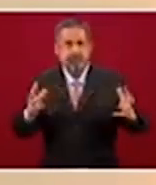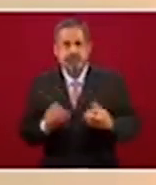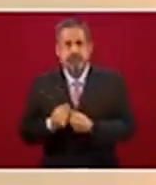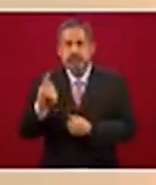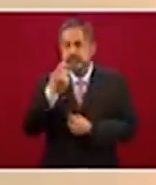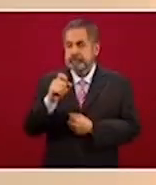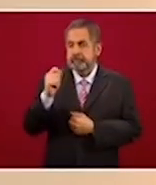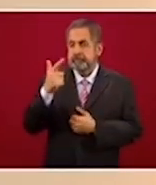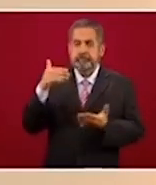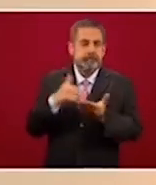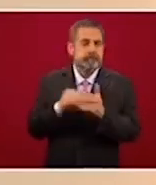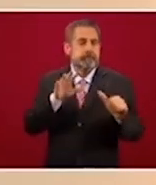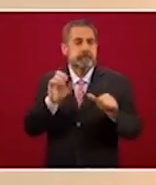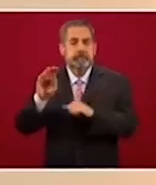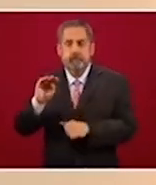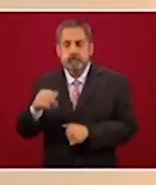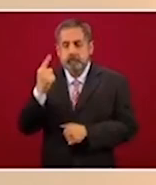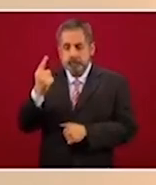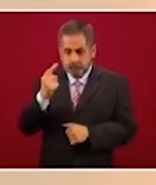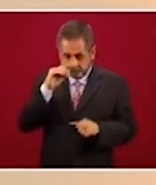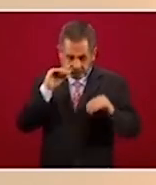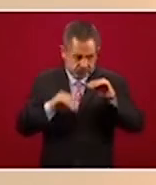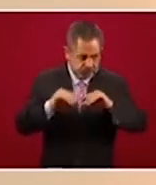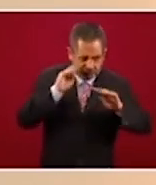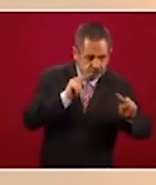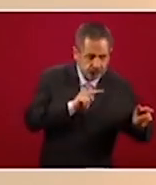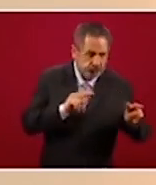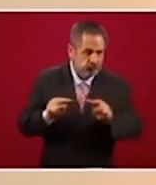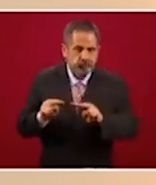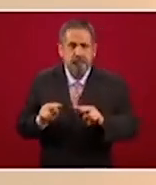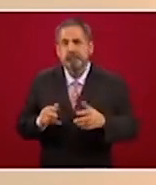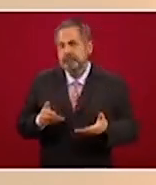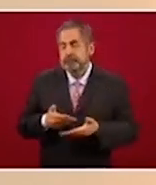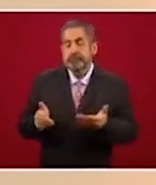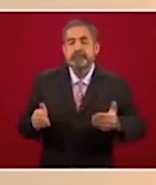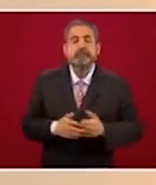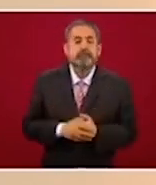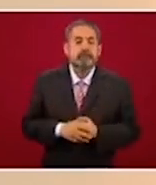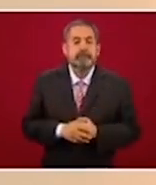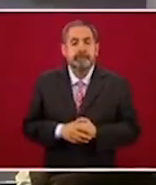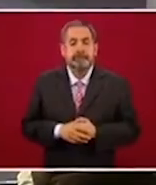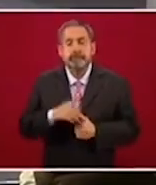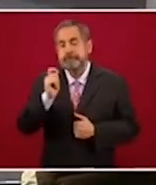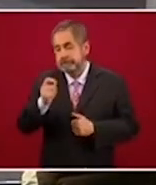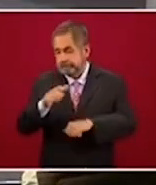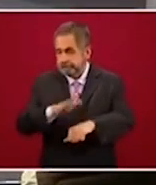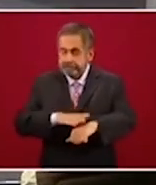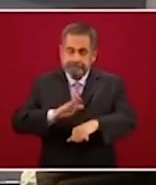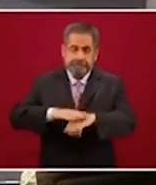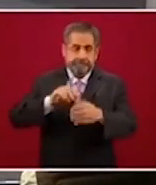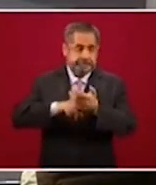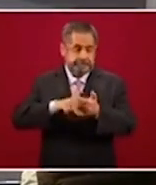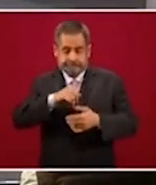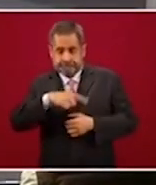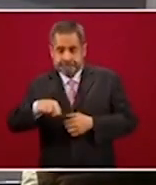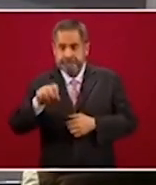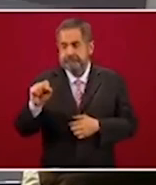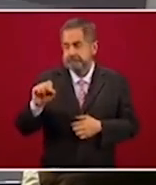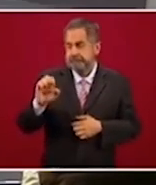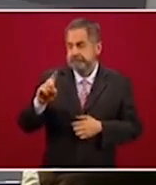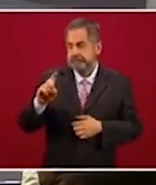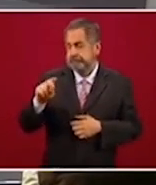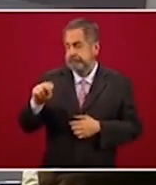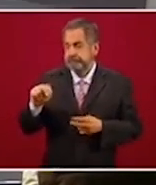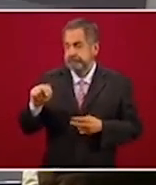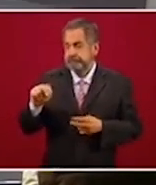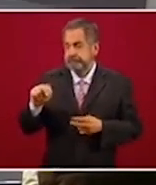691 y aquí solamente llamó su atención que estos efectivos de sedena y semar